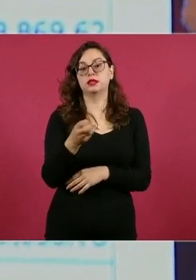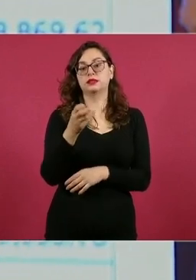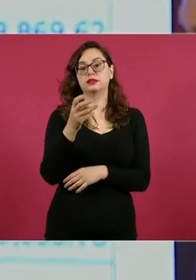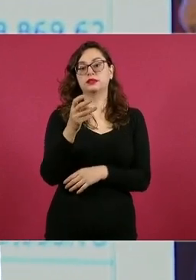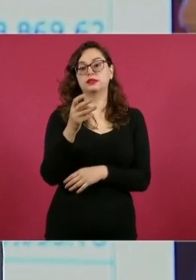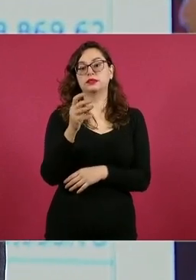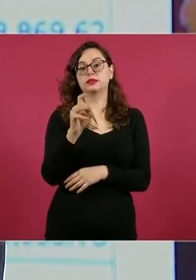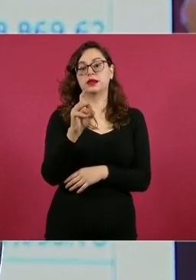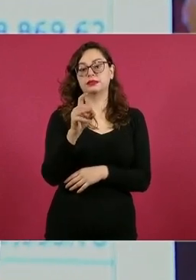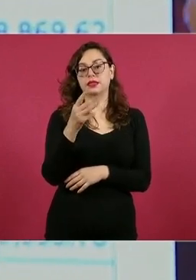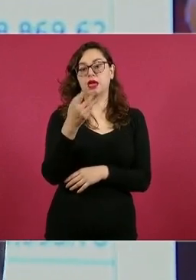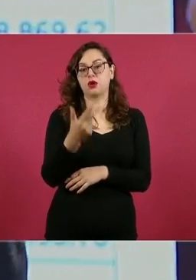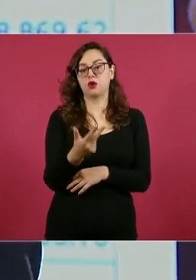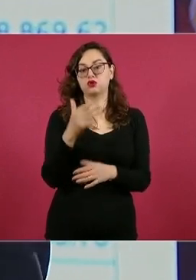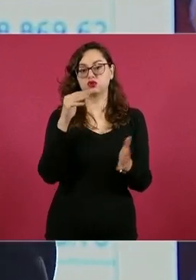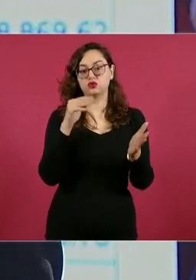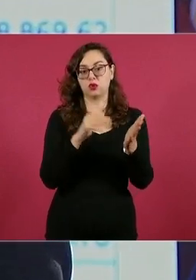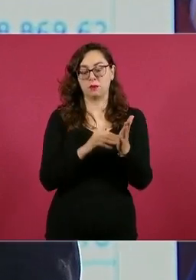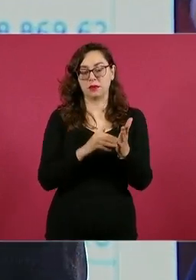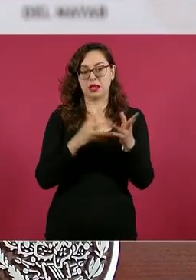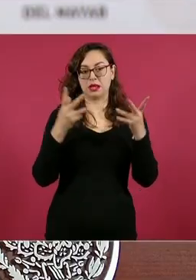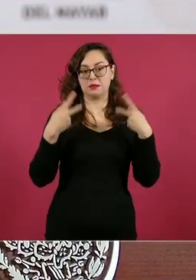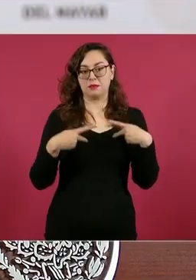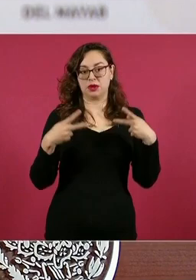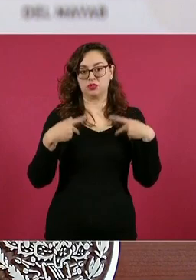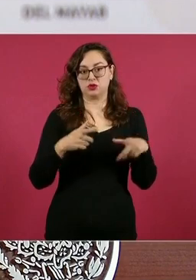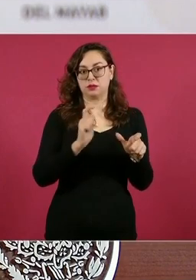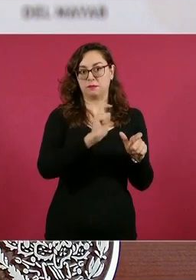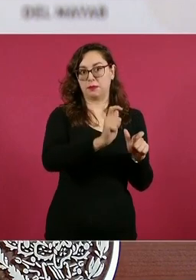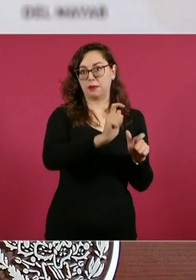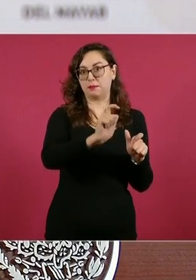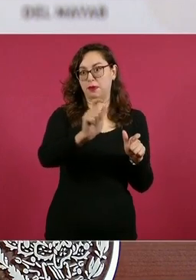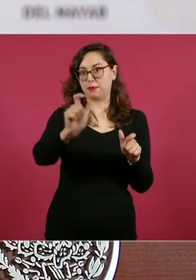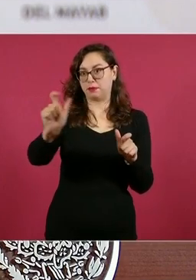38.628 pesos a las siguientes personas